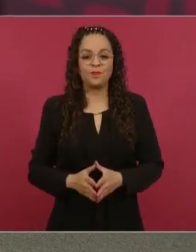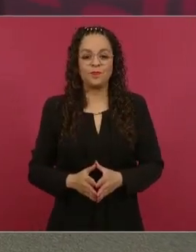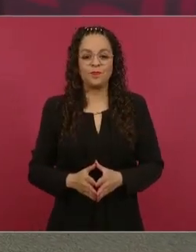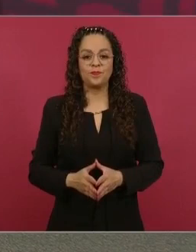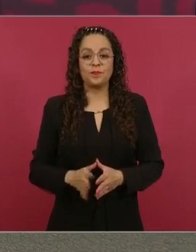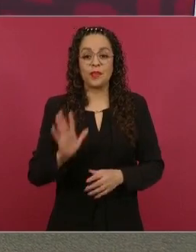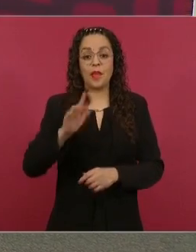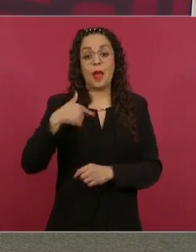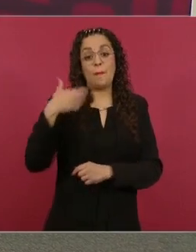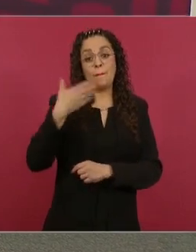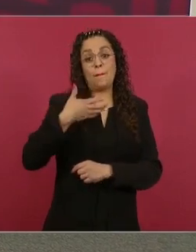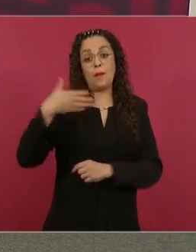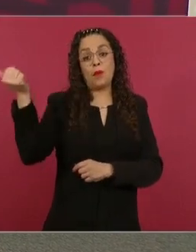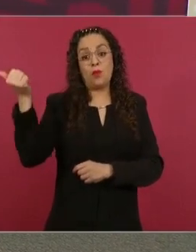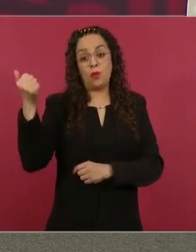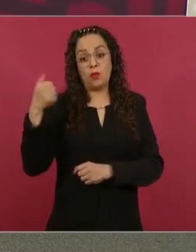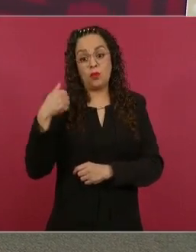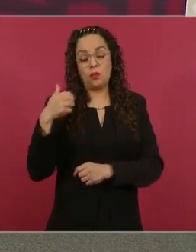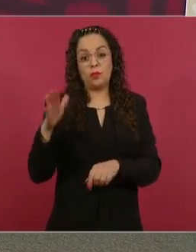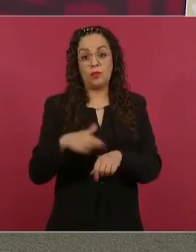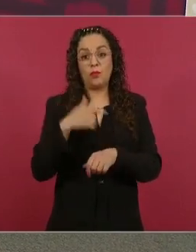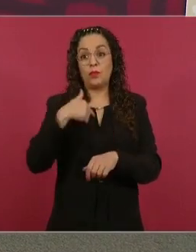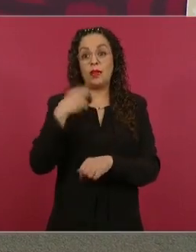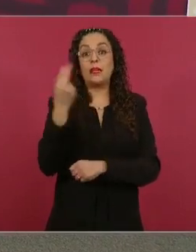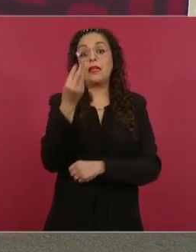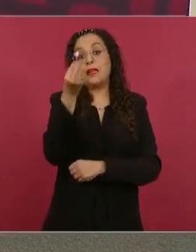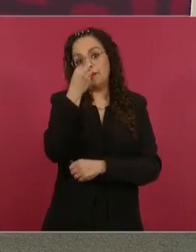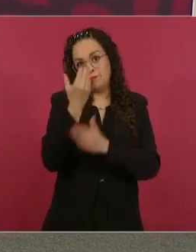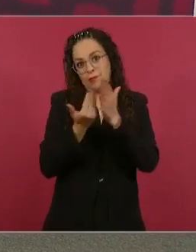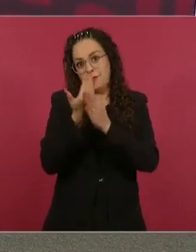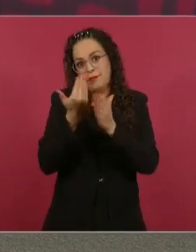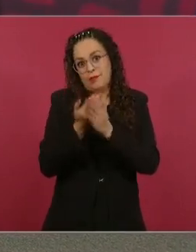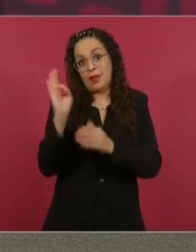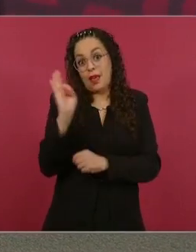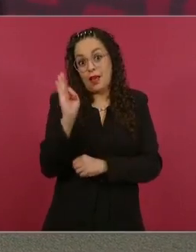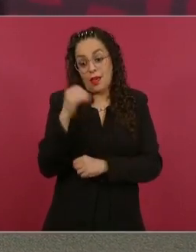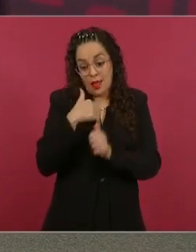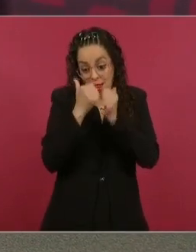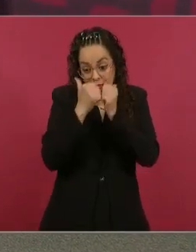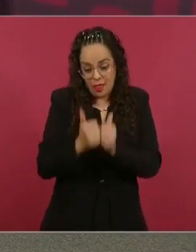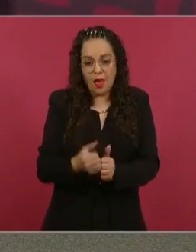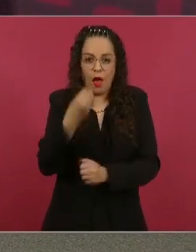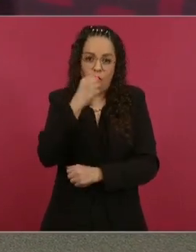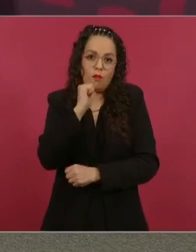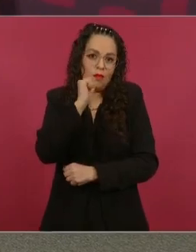Me voy porque si no, ya no desayuno y tenemos que